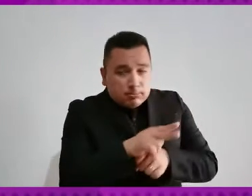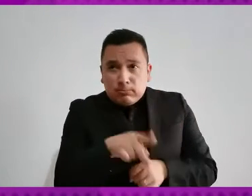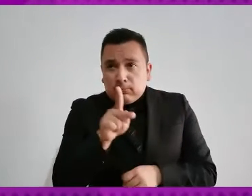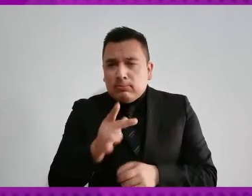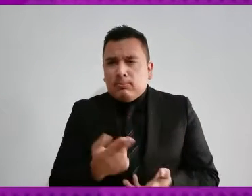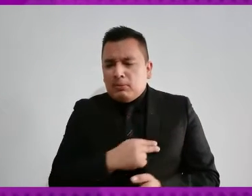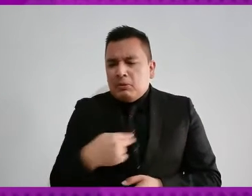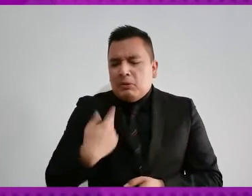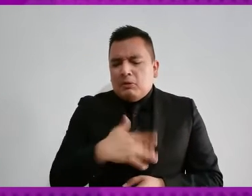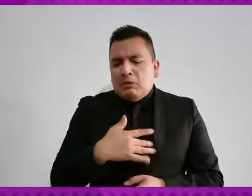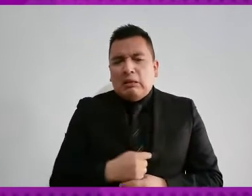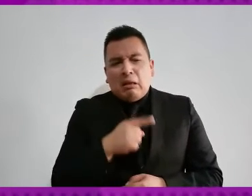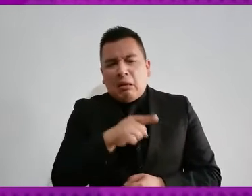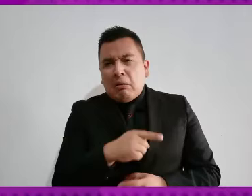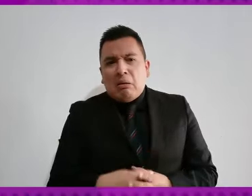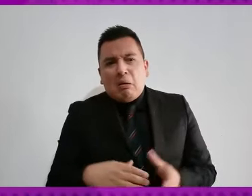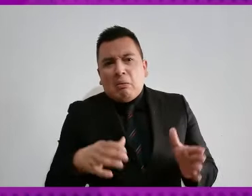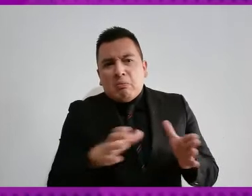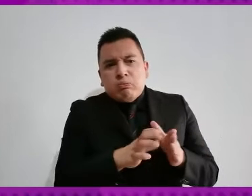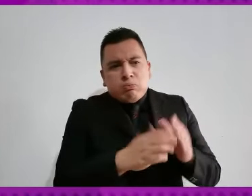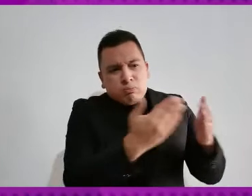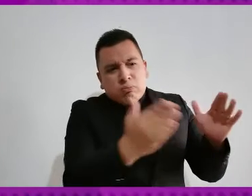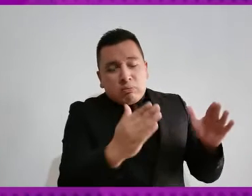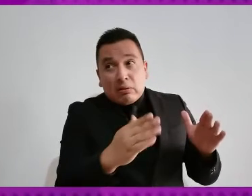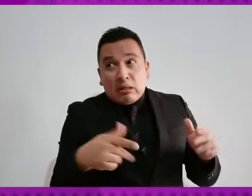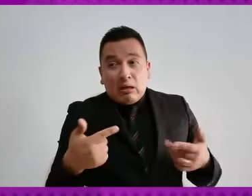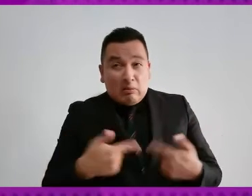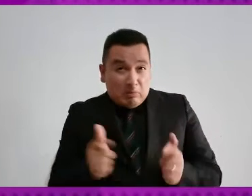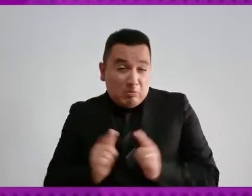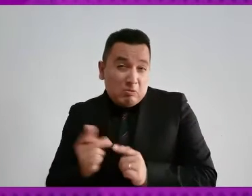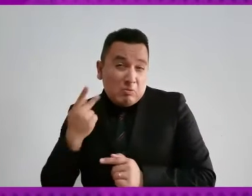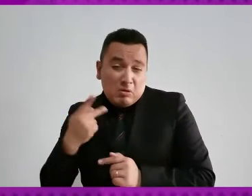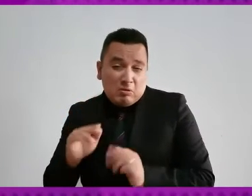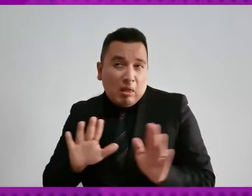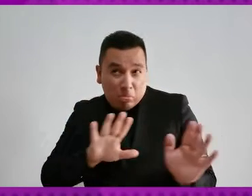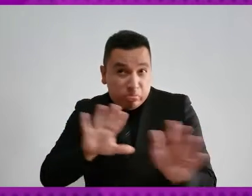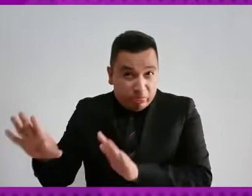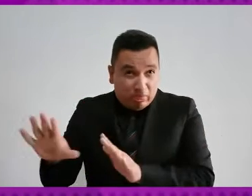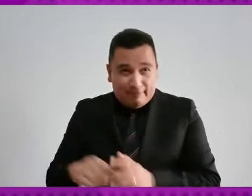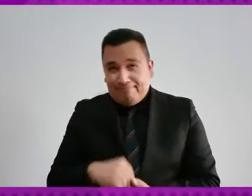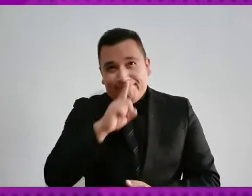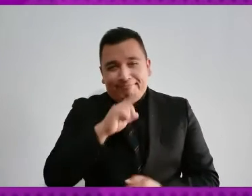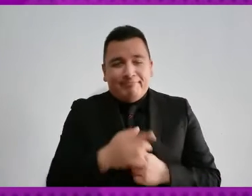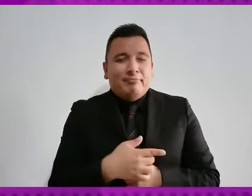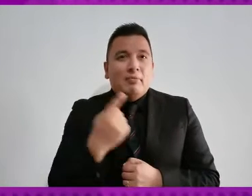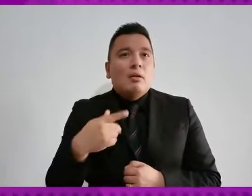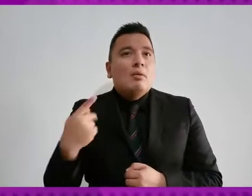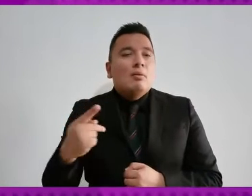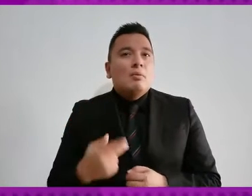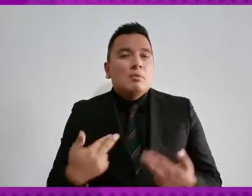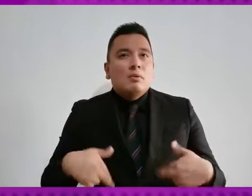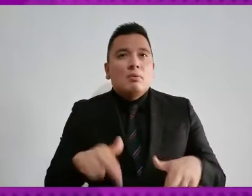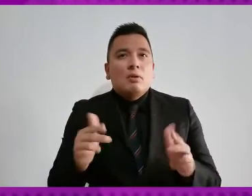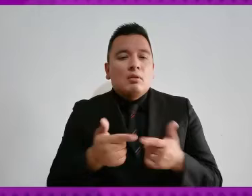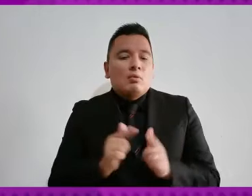se pensó que en esas casillas no se tuvieran los partidos políticos, porque finalmente, o las representantes de partidos